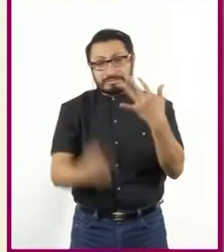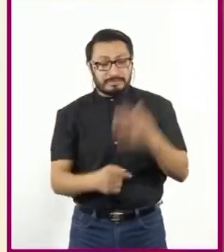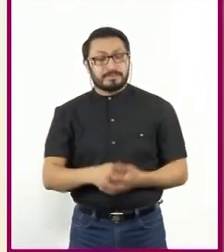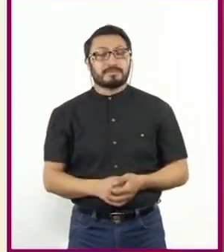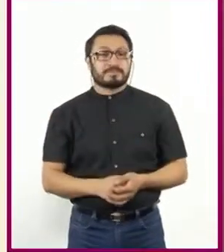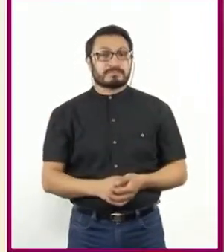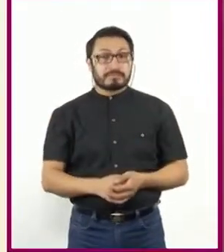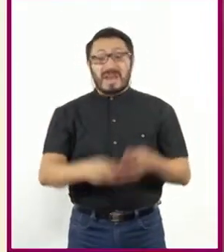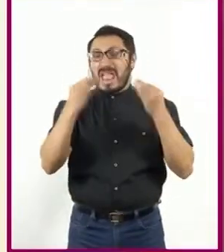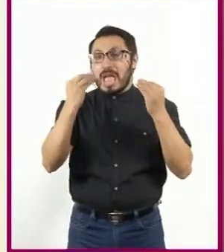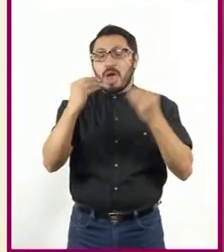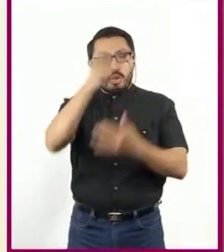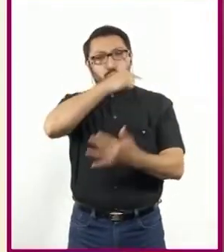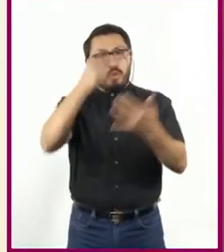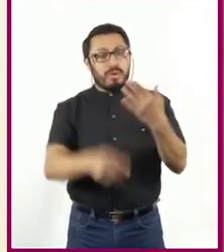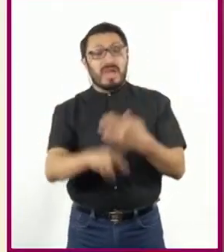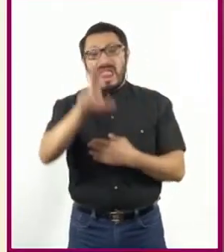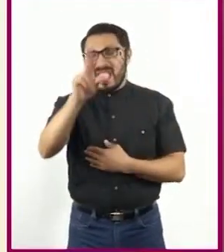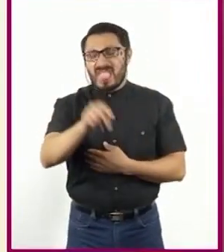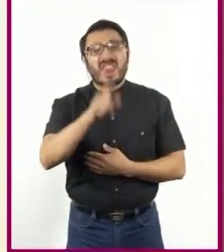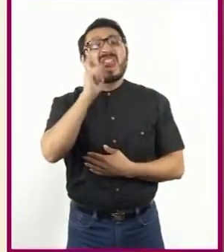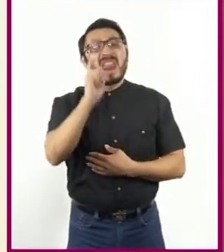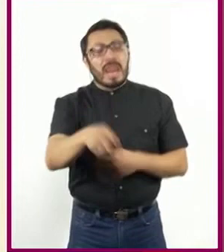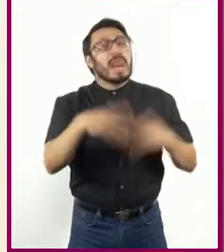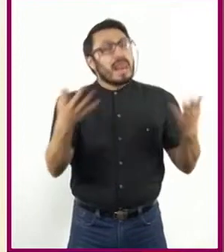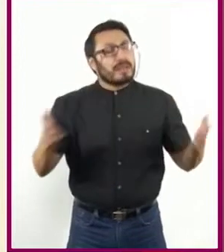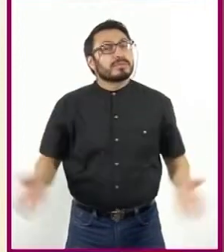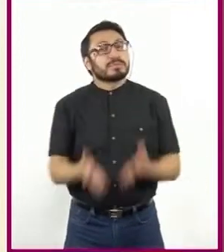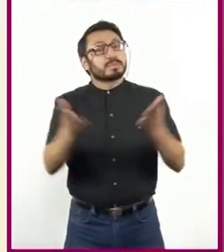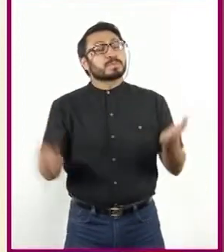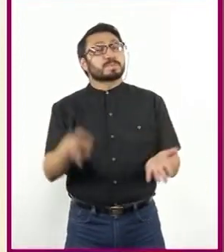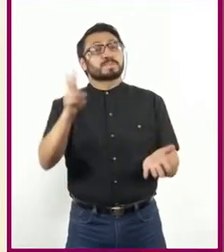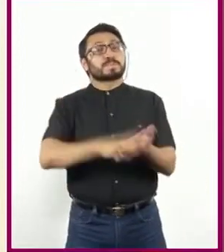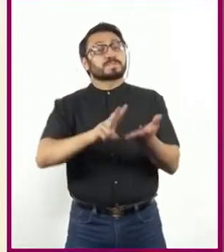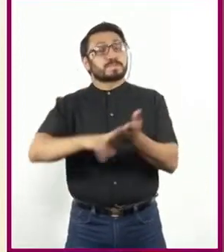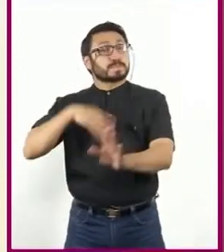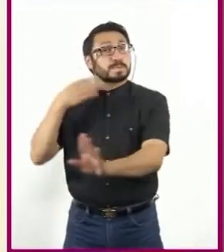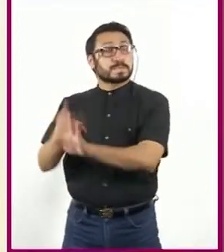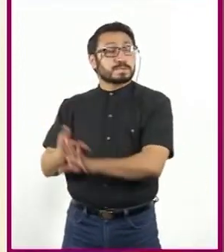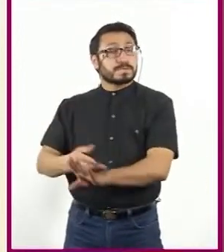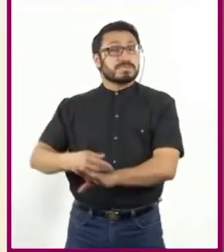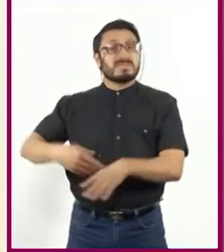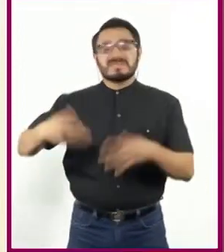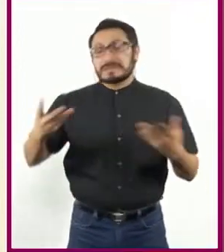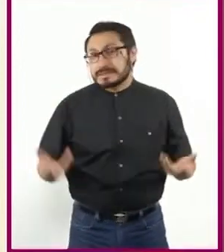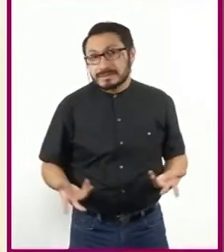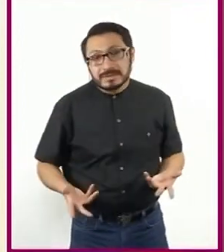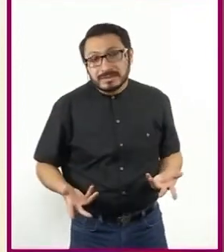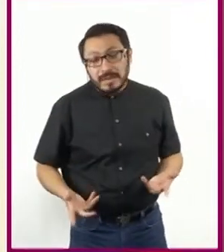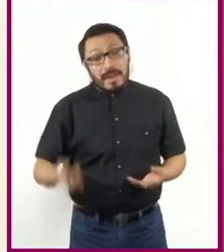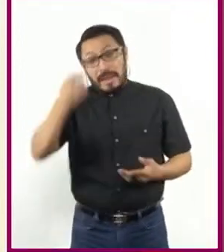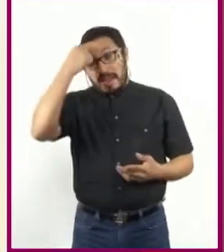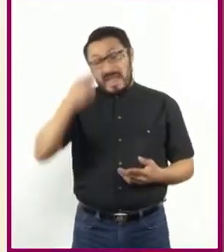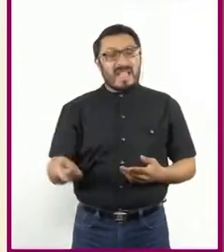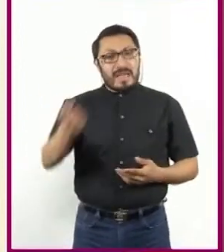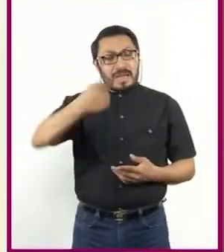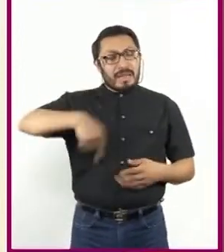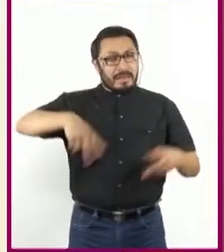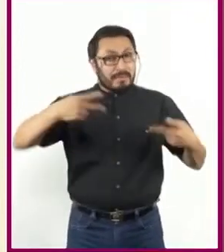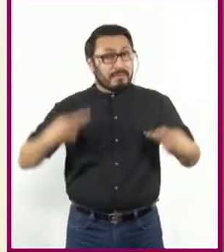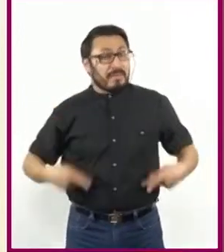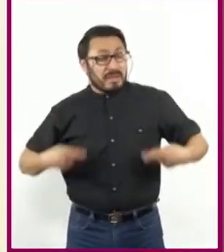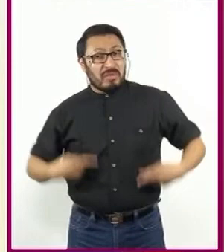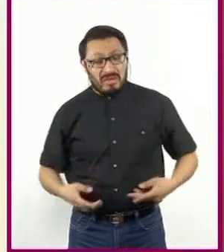de estos productos no se cuestiona que se promuevan valores y actitudes contrarias a las que conviene a las personas y a la